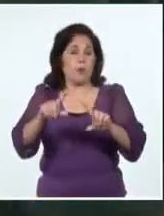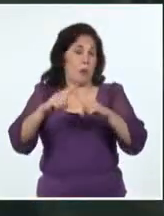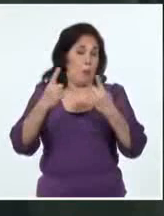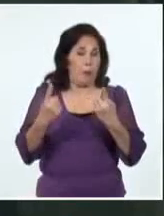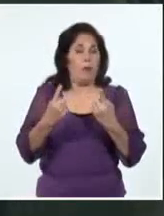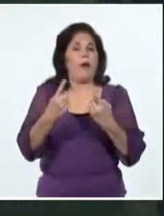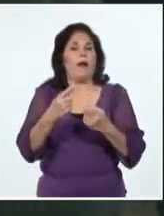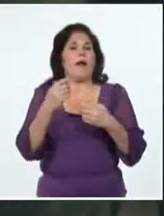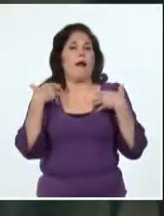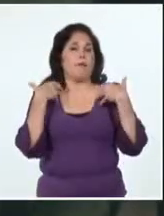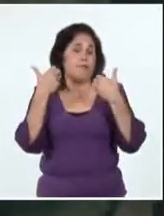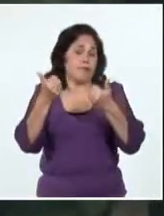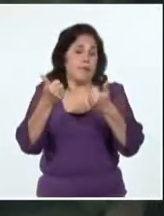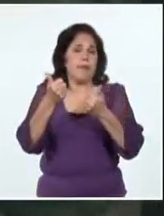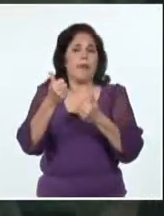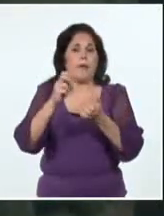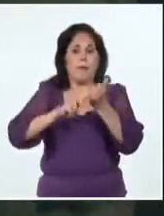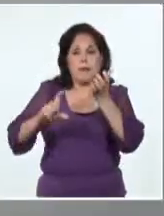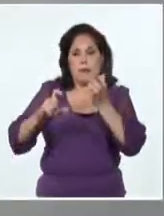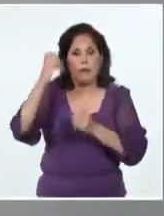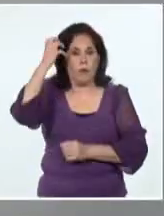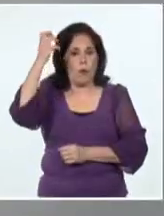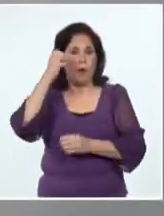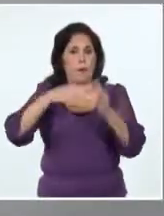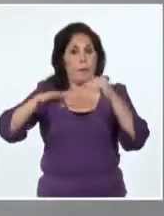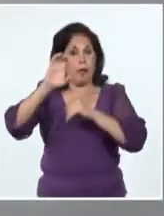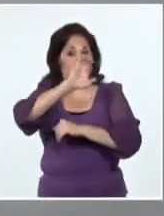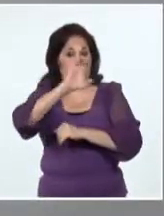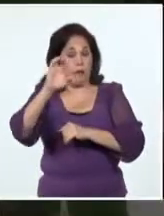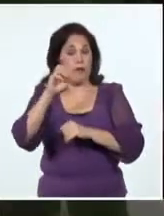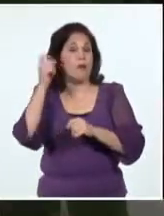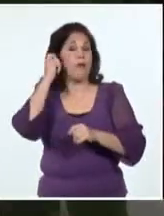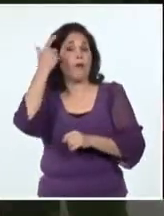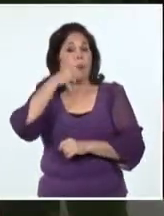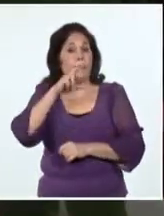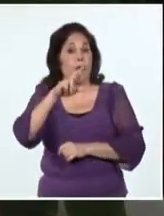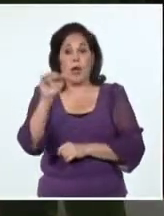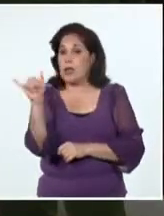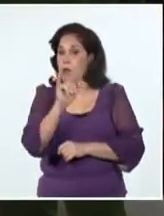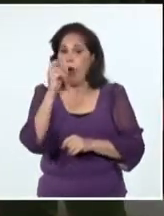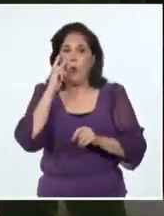la dirección del partido y el gobierno, del Ministerio de las Fuerzas Armadas